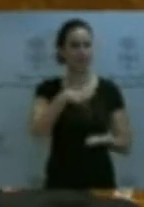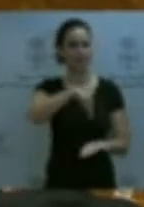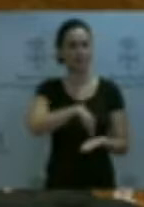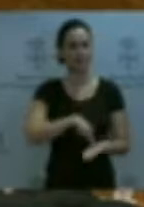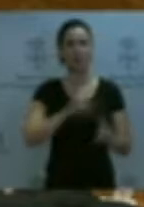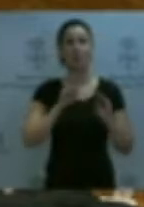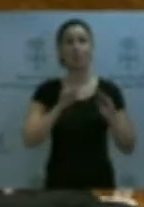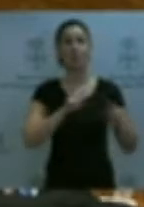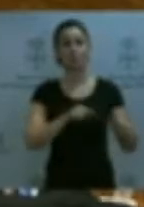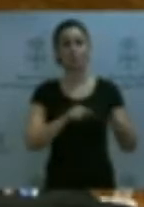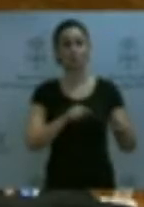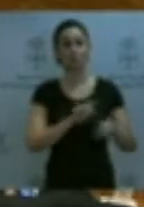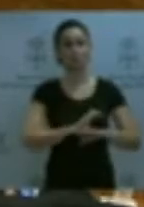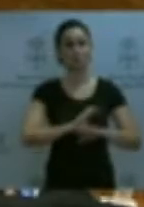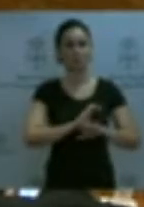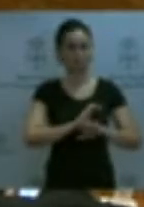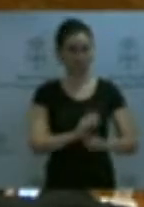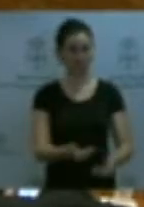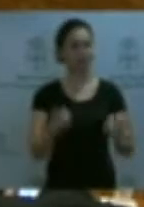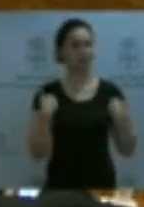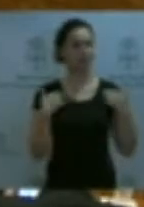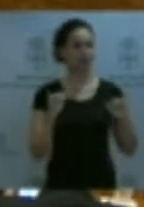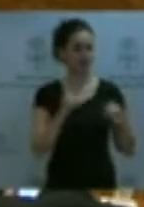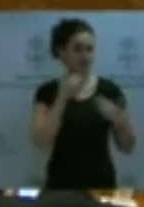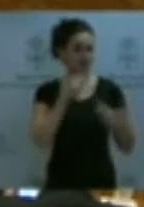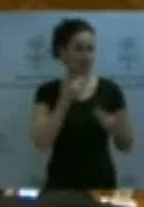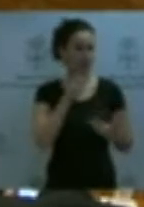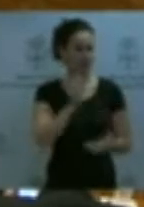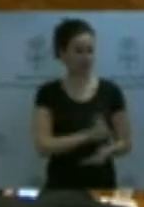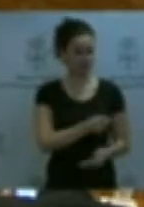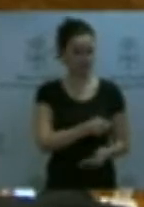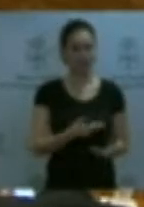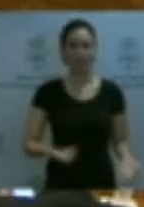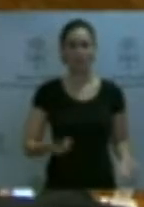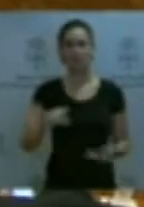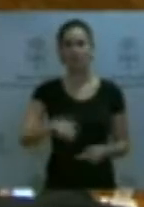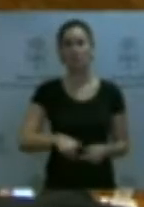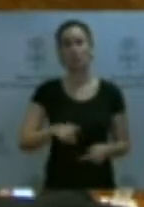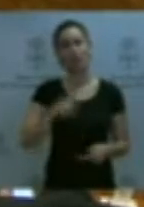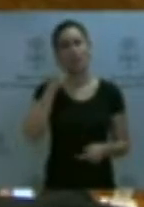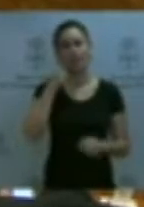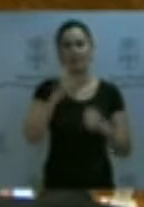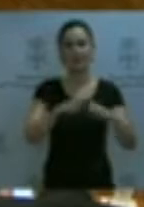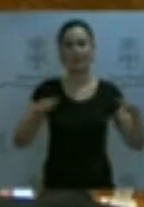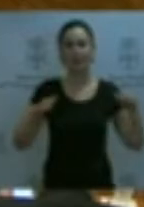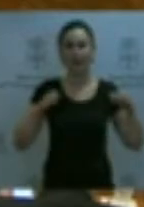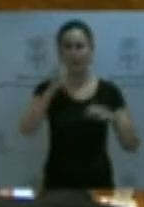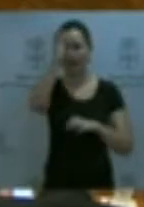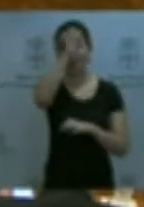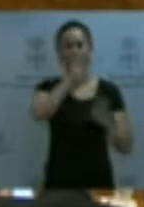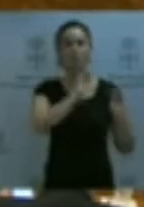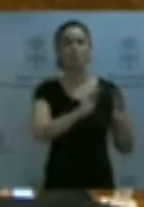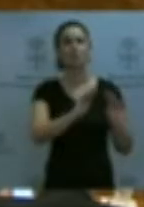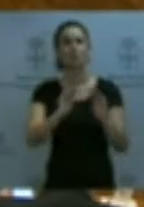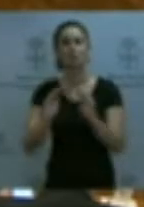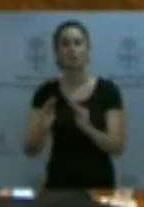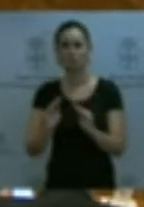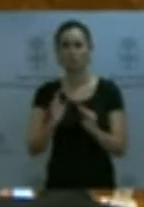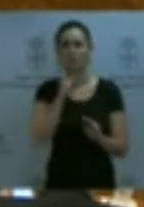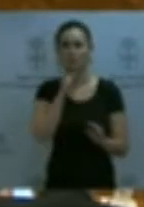traemos a consideración de la Cámara, para su toma en consideración desde el Grupo Parlamentario Popular,